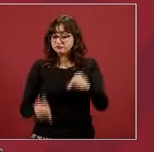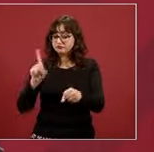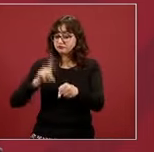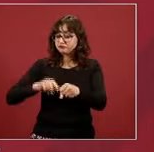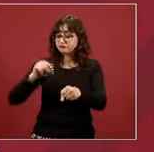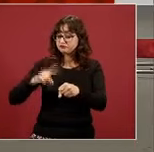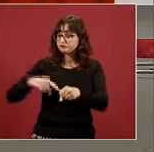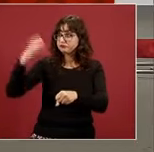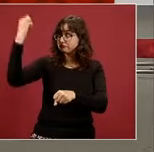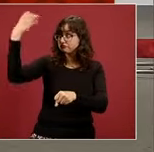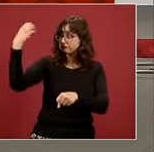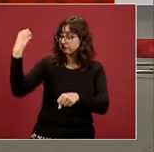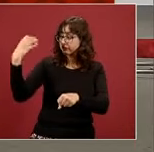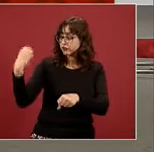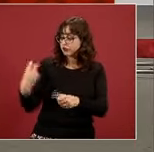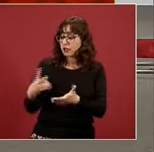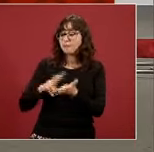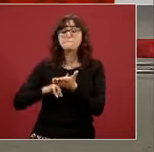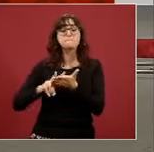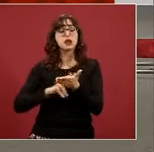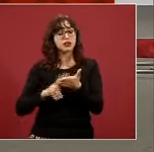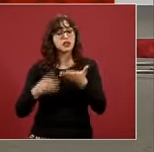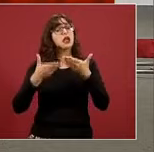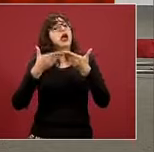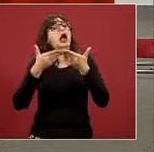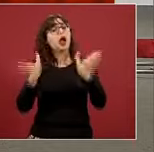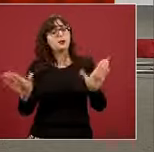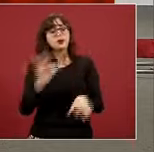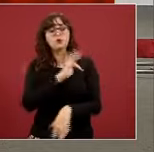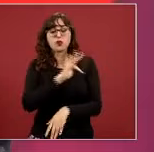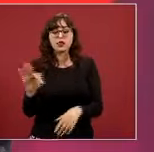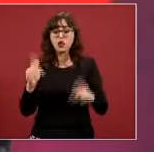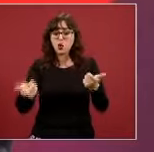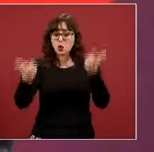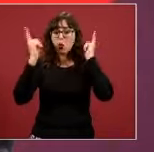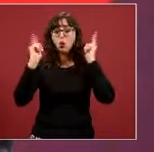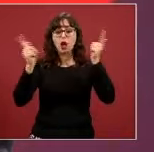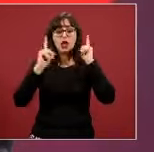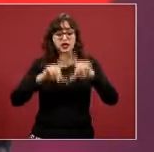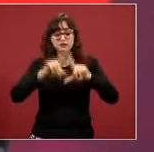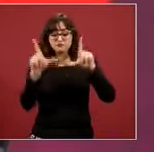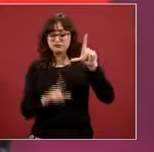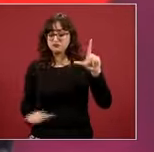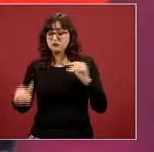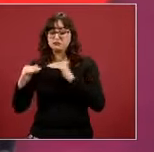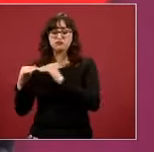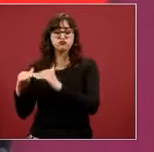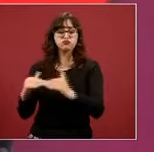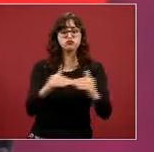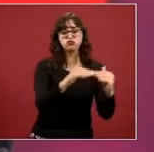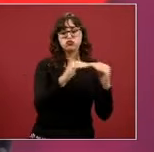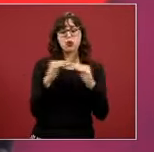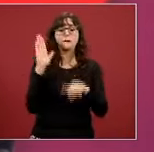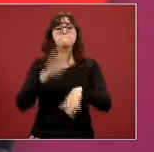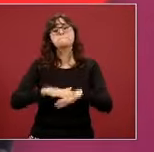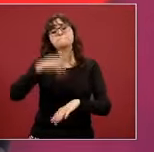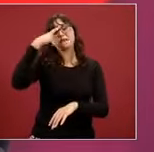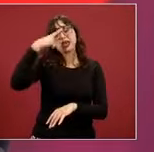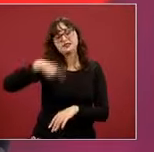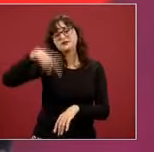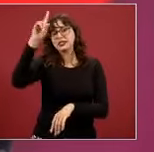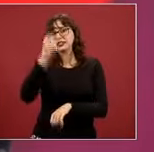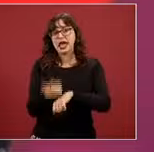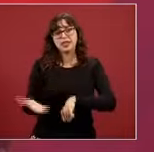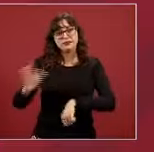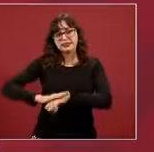abrir. Es deseable que se logre sincronizar en todo el territorio porque facilita el proceso administrativo de